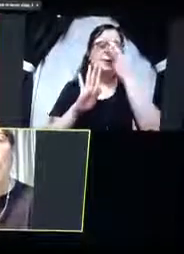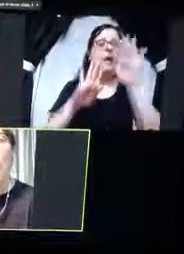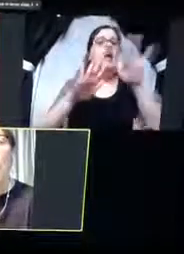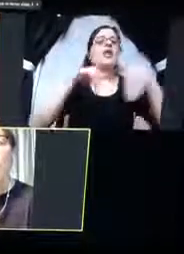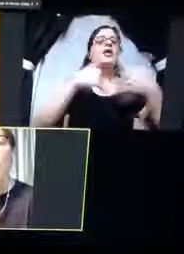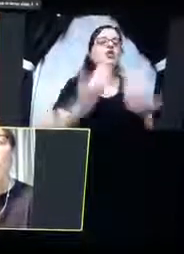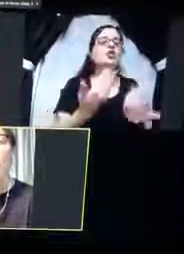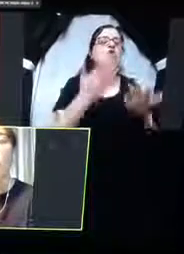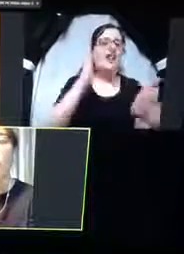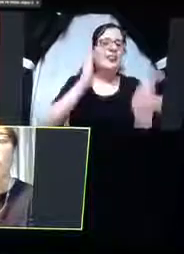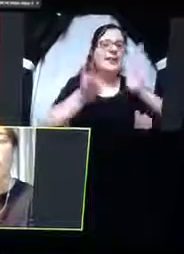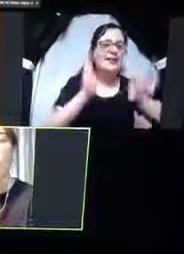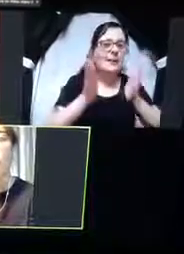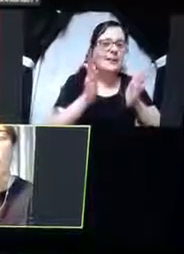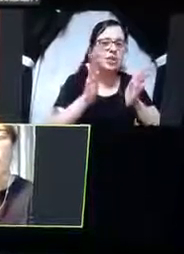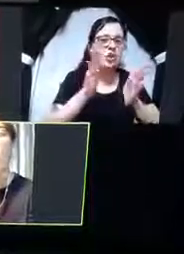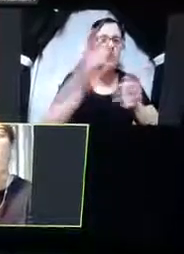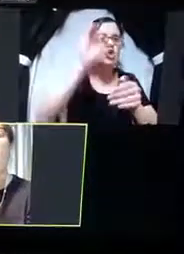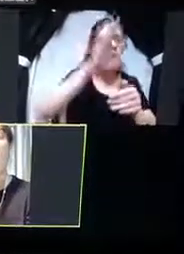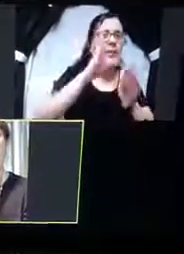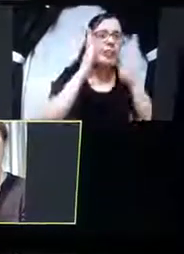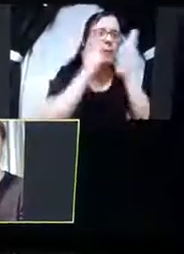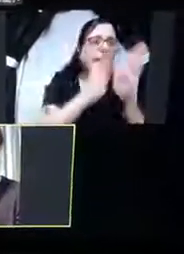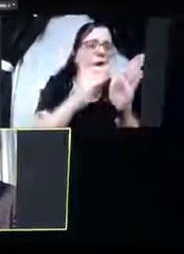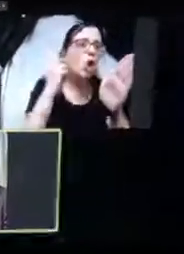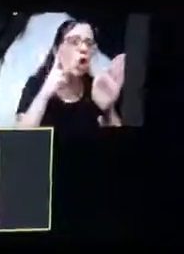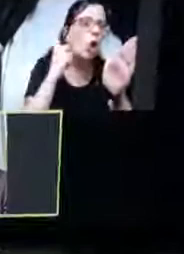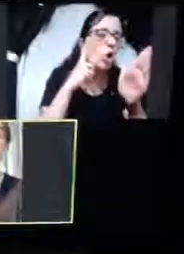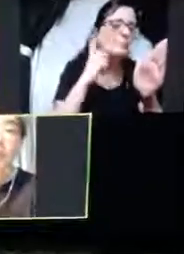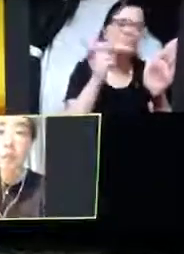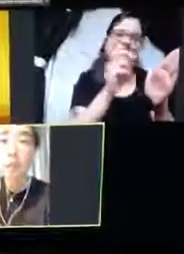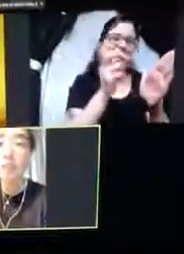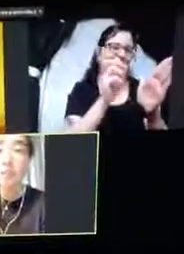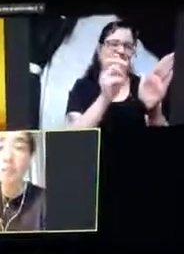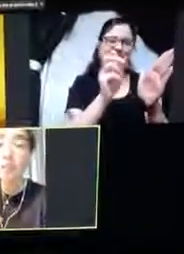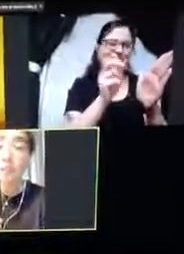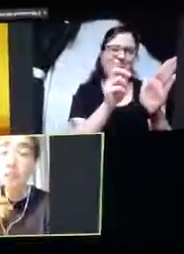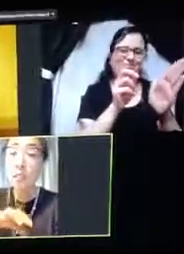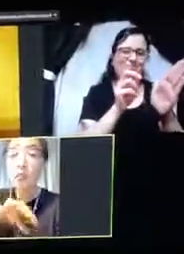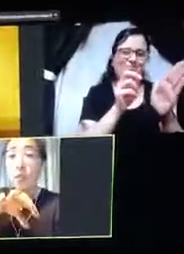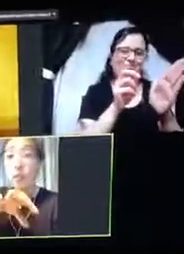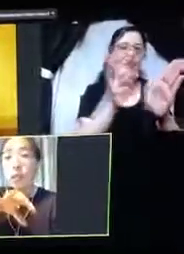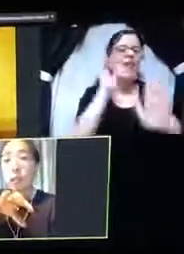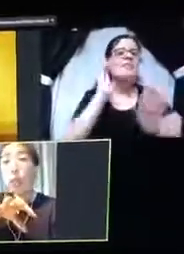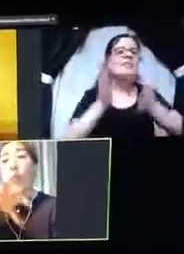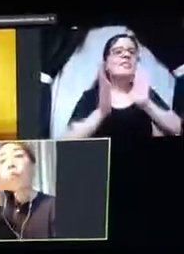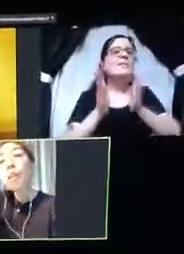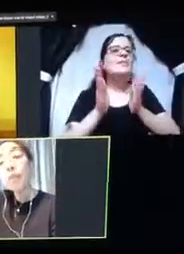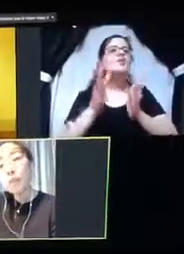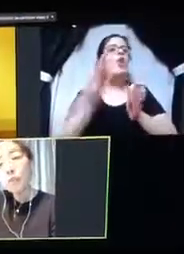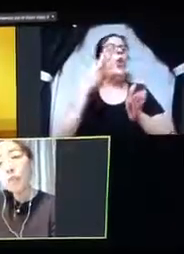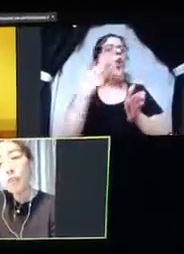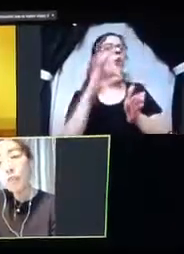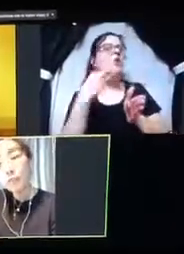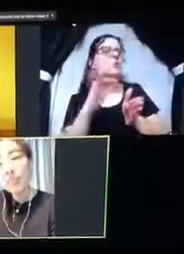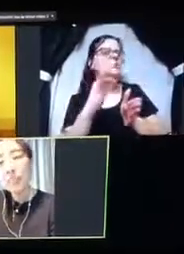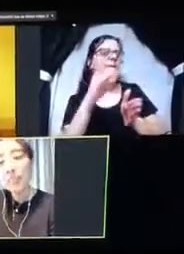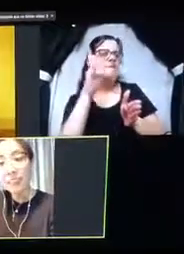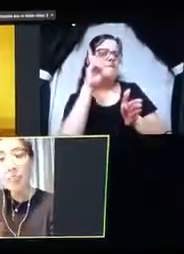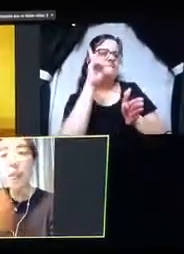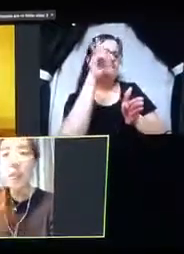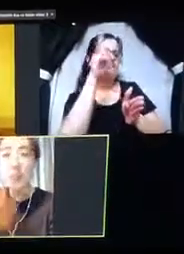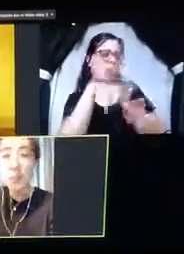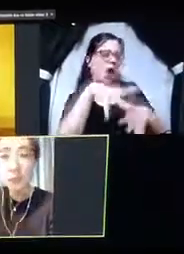conectadas, entonces un tratamiento que se basa solamente en la dificultad auditiva, quizás no estemos viendo otra cosa que le